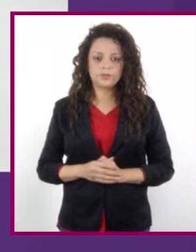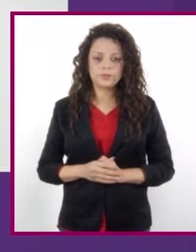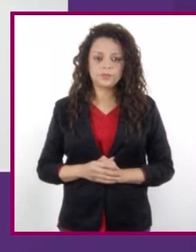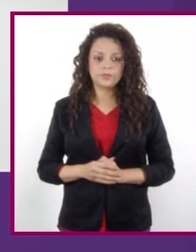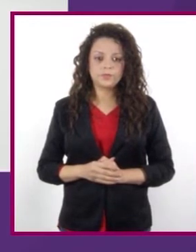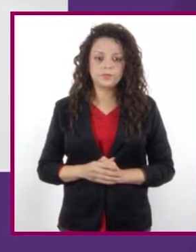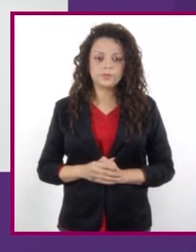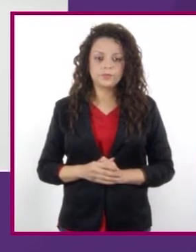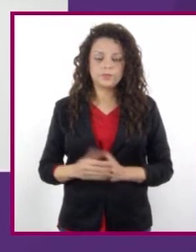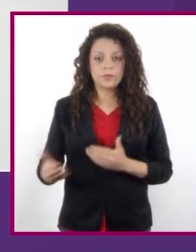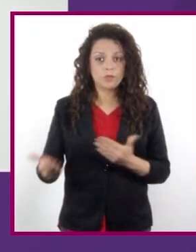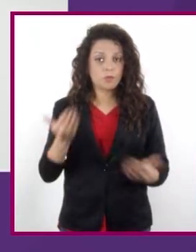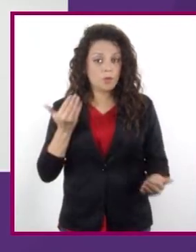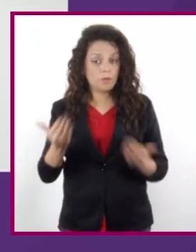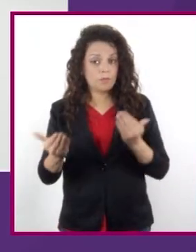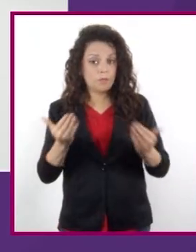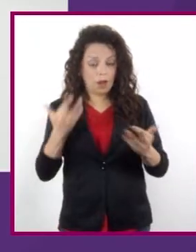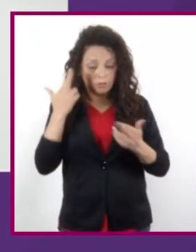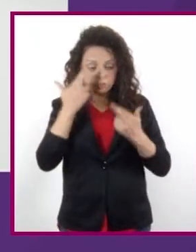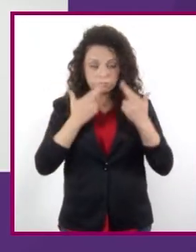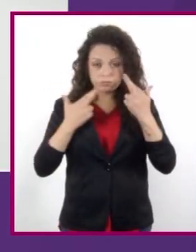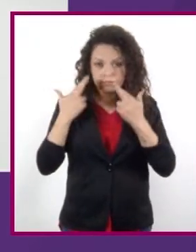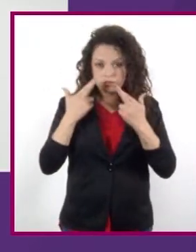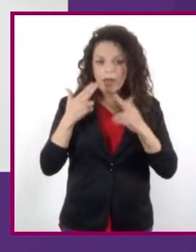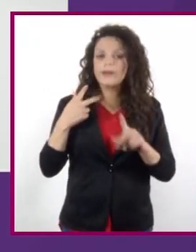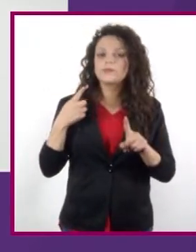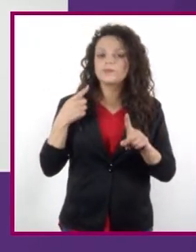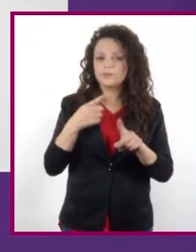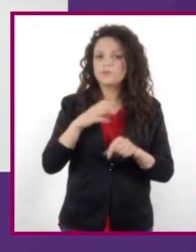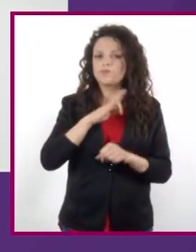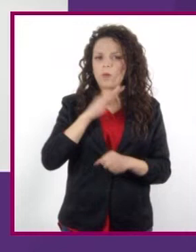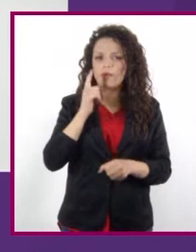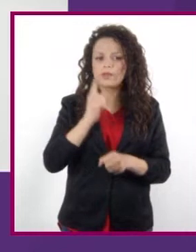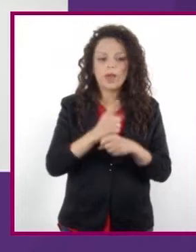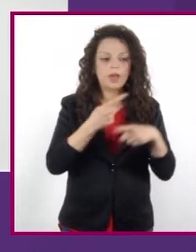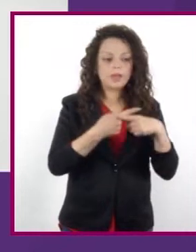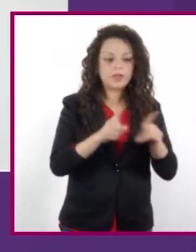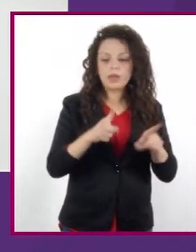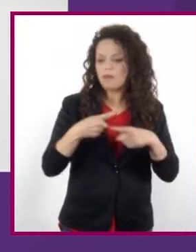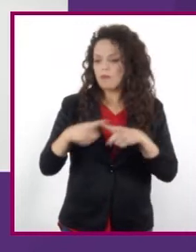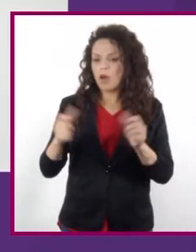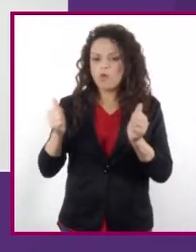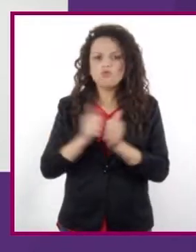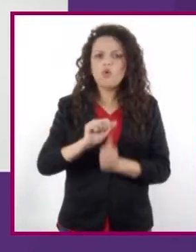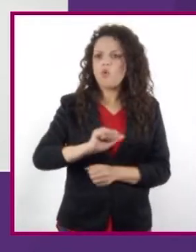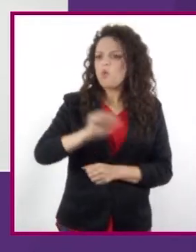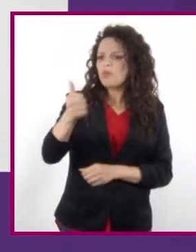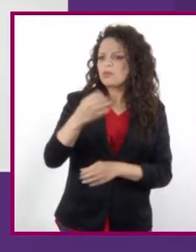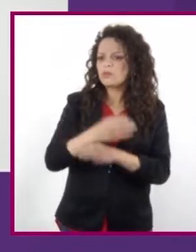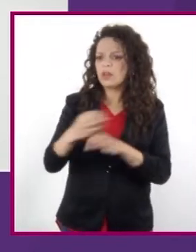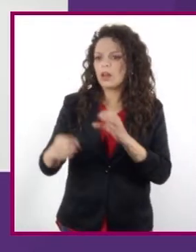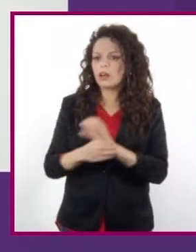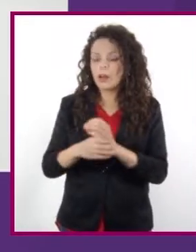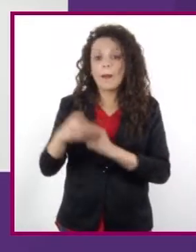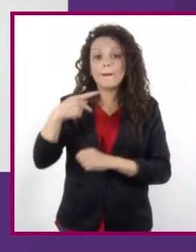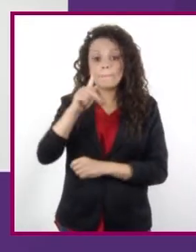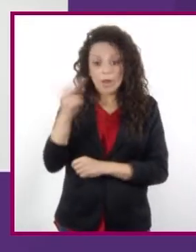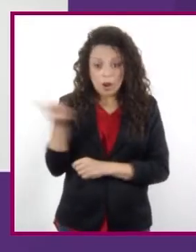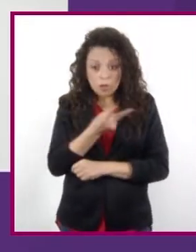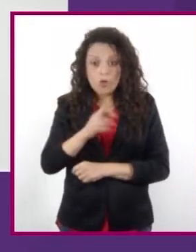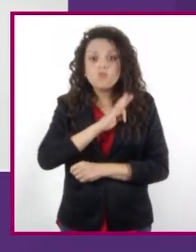El análisis comparativo les permite establecer las diferencias entre otros objetos que se pueden utilizar para el mismo fin.